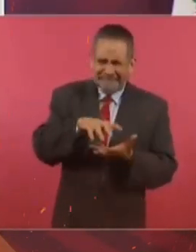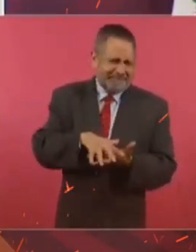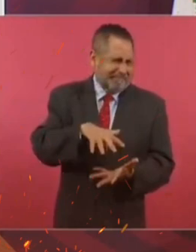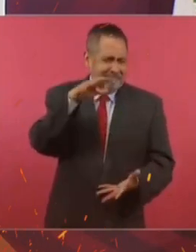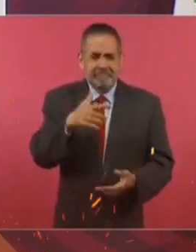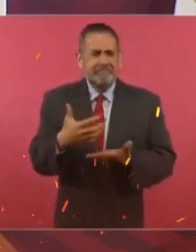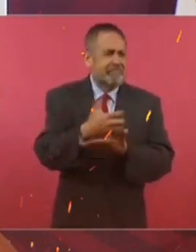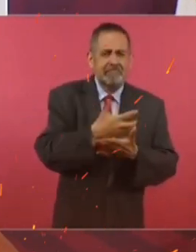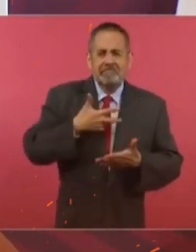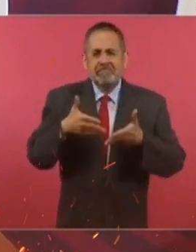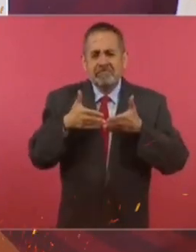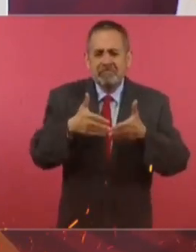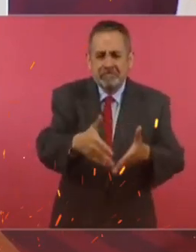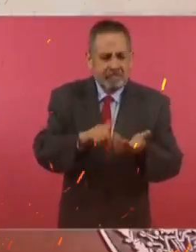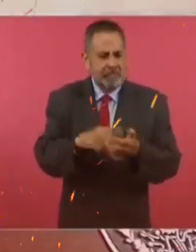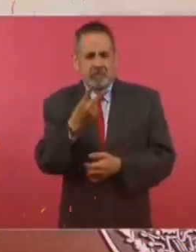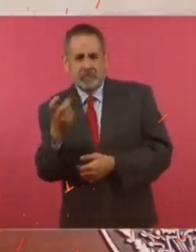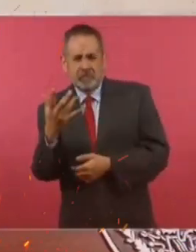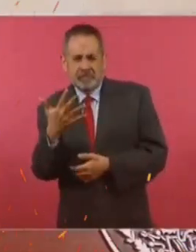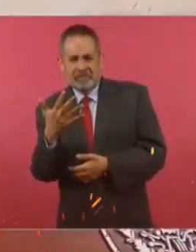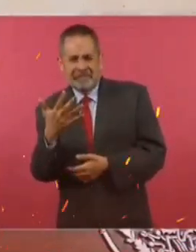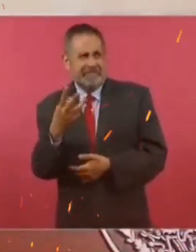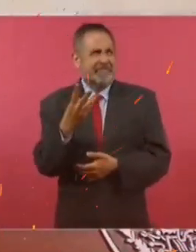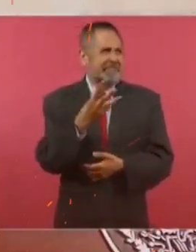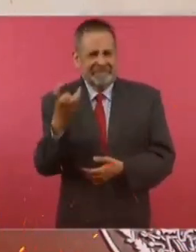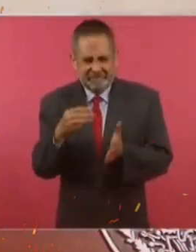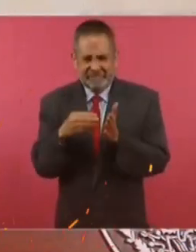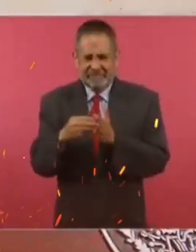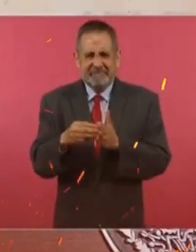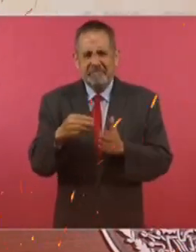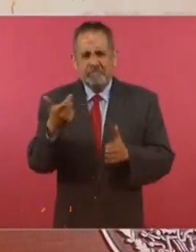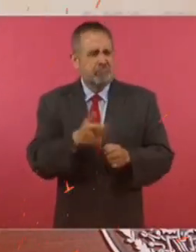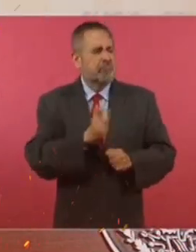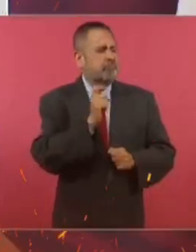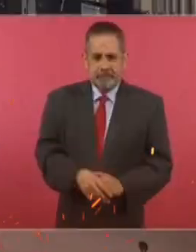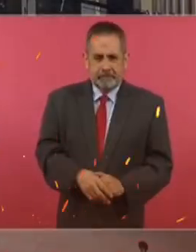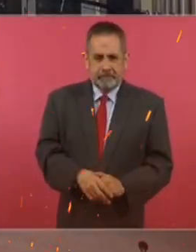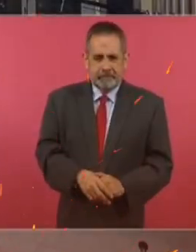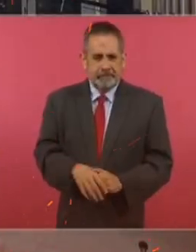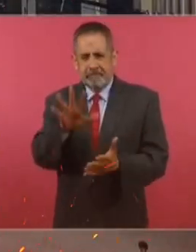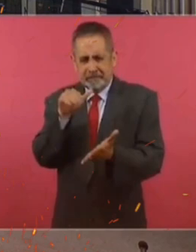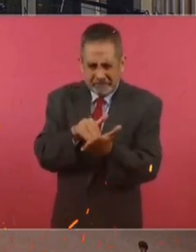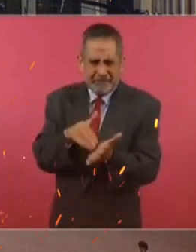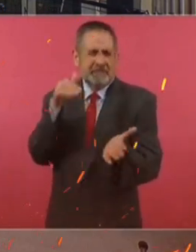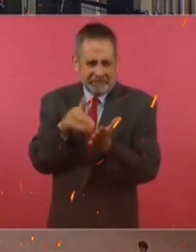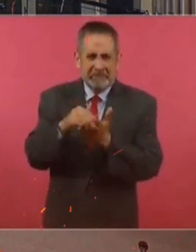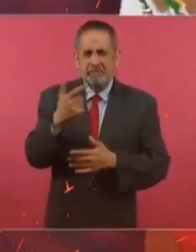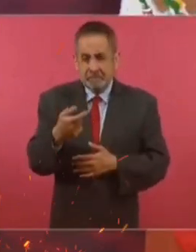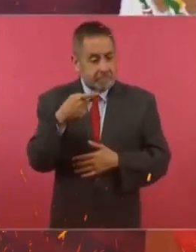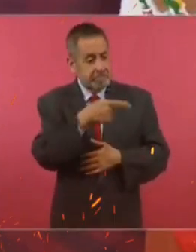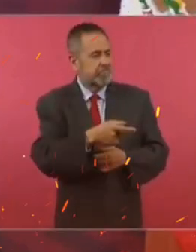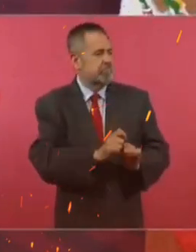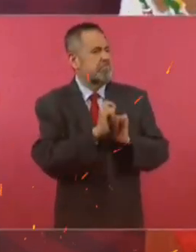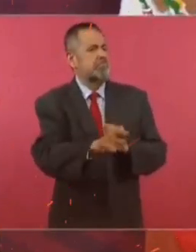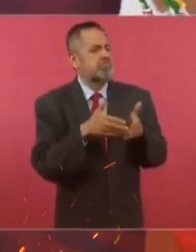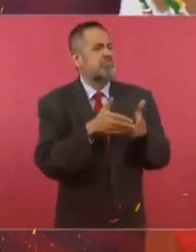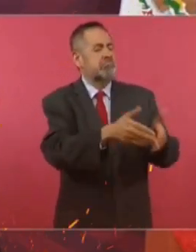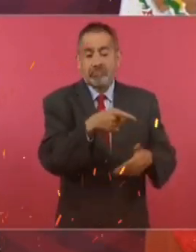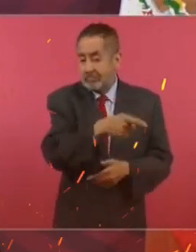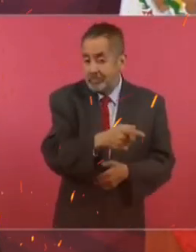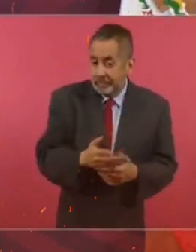yates de 250, de 300 millones de dólares, con mil millones de pesos. Pues estamos hablando de